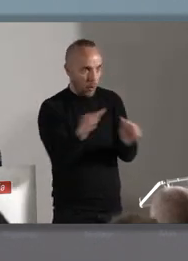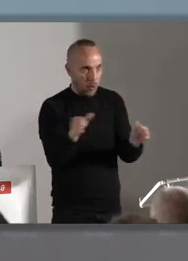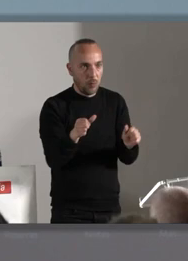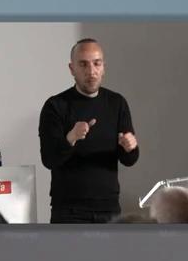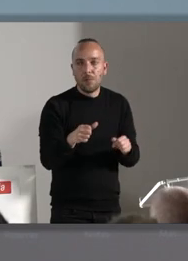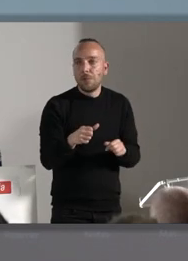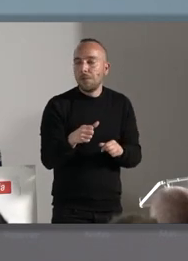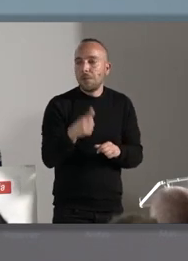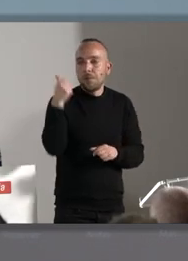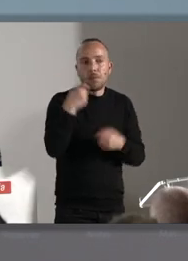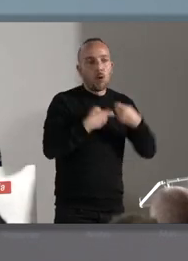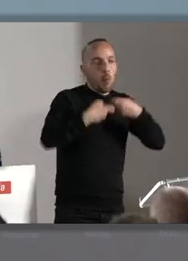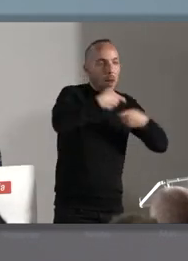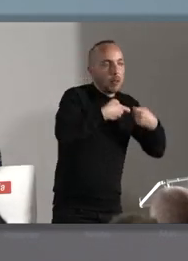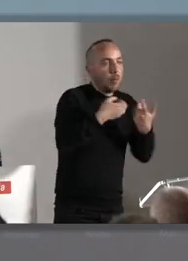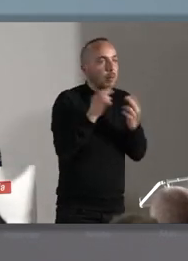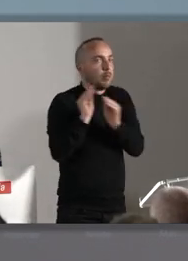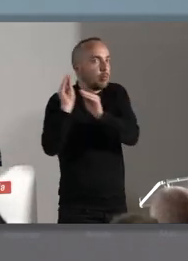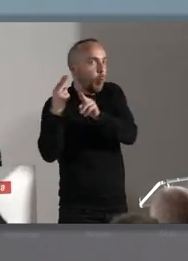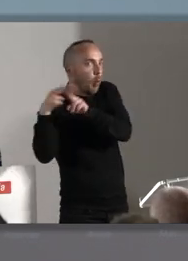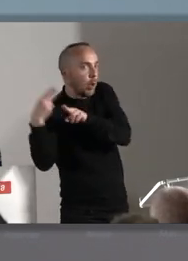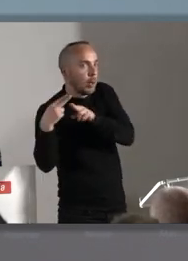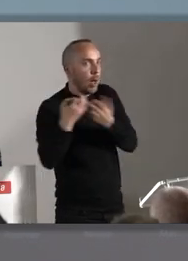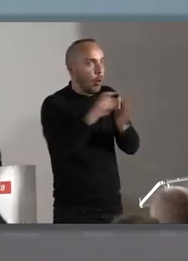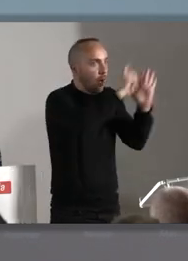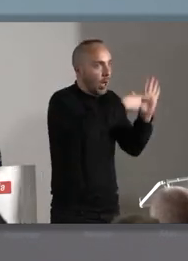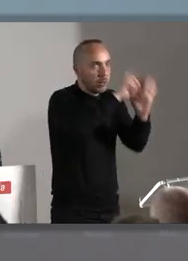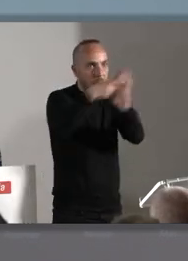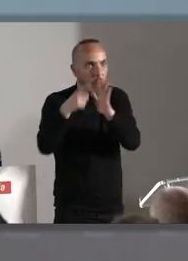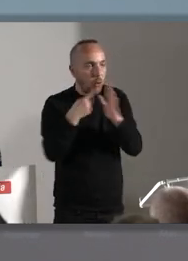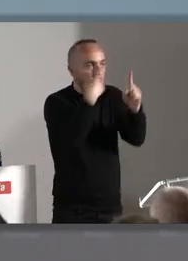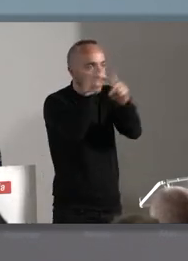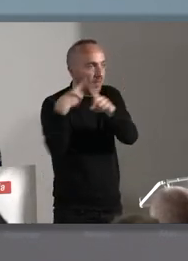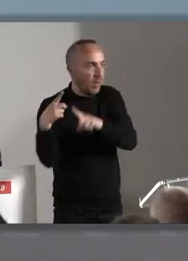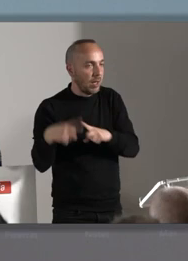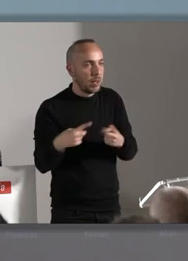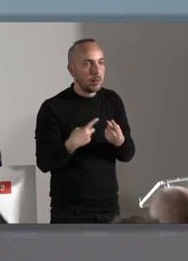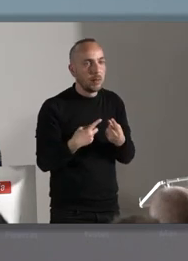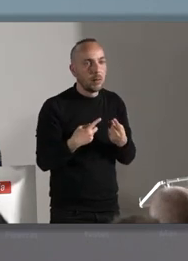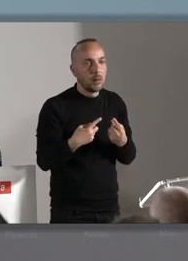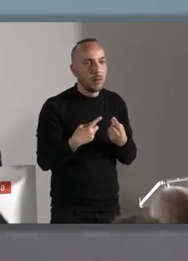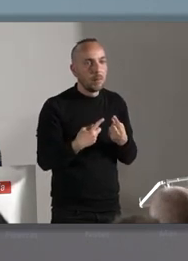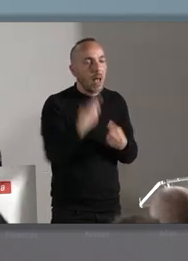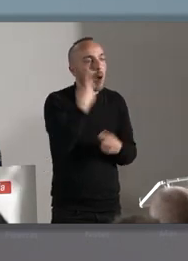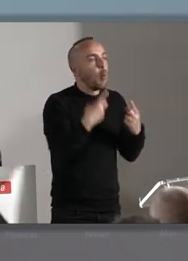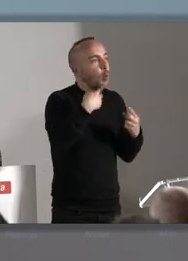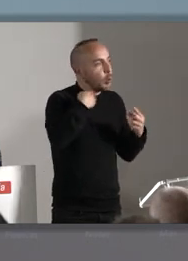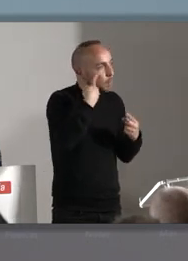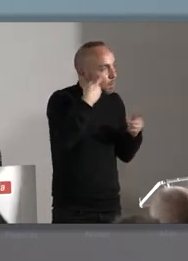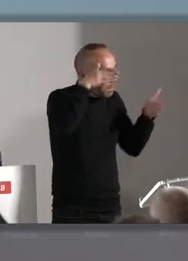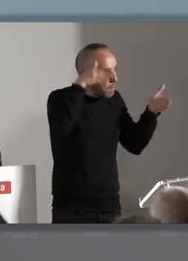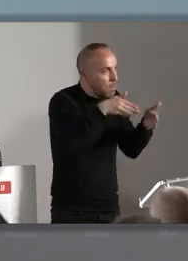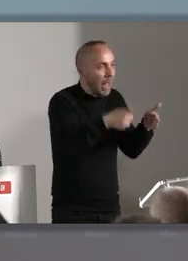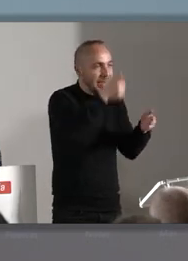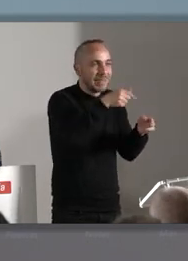tipo de cooperativas o políticas o de legislaciones diferentes, ¿no? Hay quien pues, pone más acceso, más énfasis